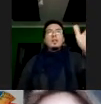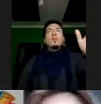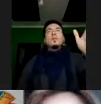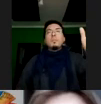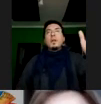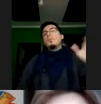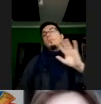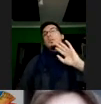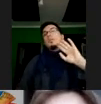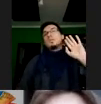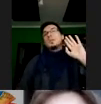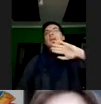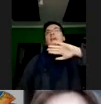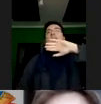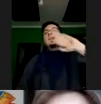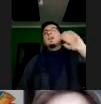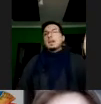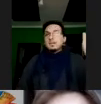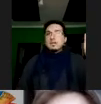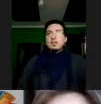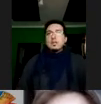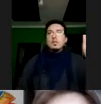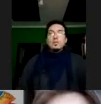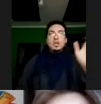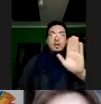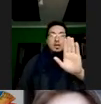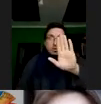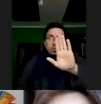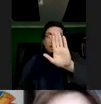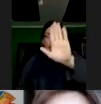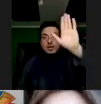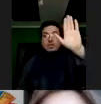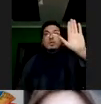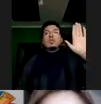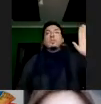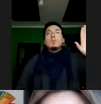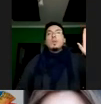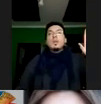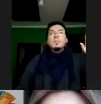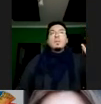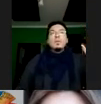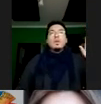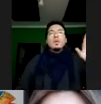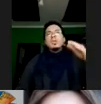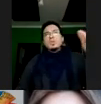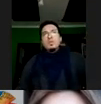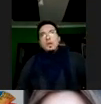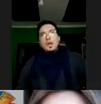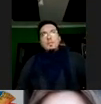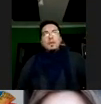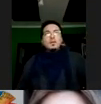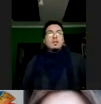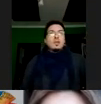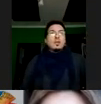este tipo de plano me permite conocer esas caras que de una u otra manera, así como de frente, como ustedes lo están viendo en el ejemplo, no se